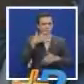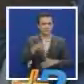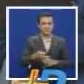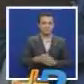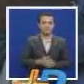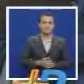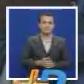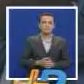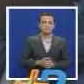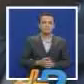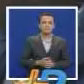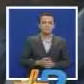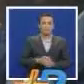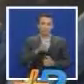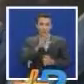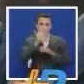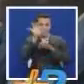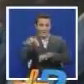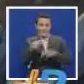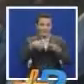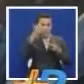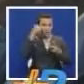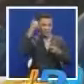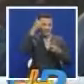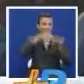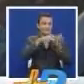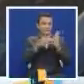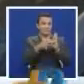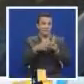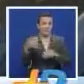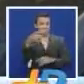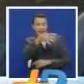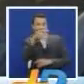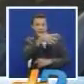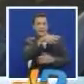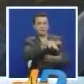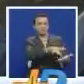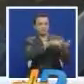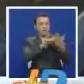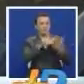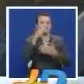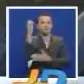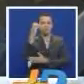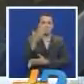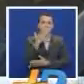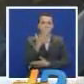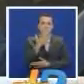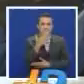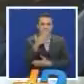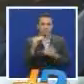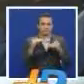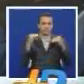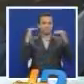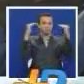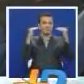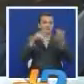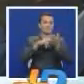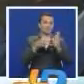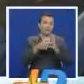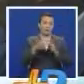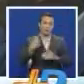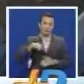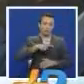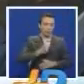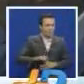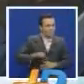dar dimensión y forma a Colombia. Total, son selecciones que te pueden tocar en un mundial de ese estilo, entonces hay que sacarle el mejor provecho